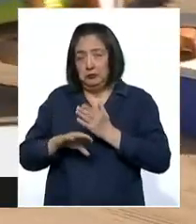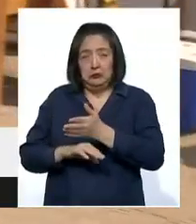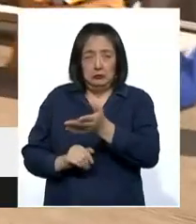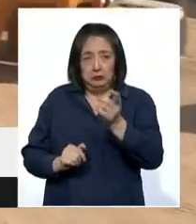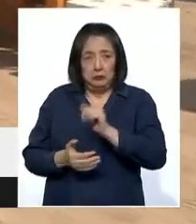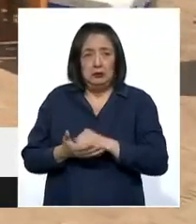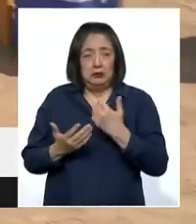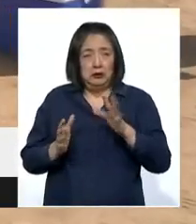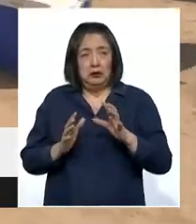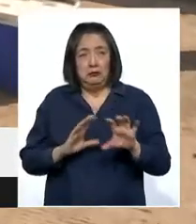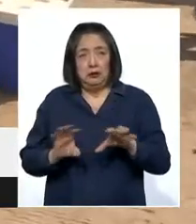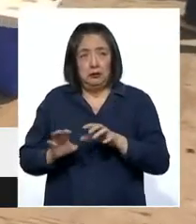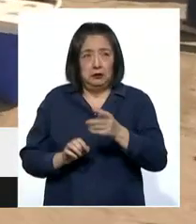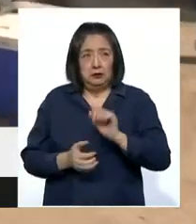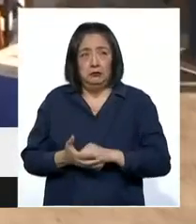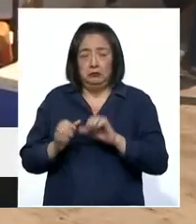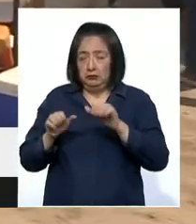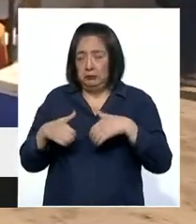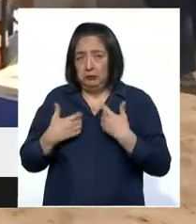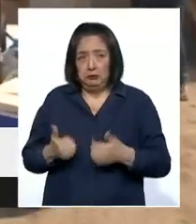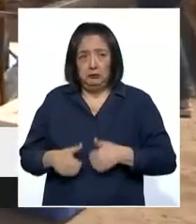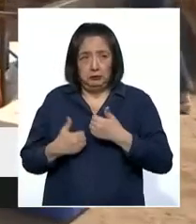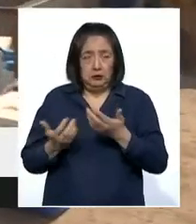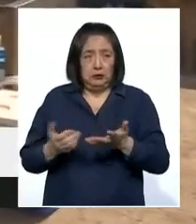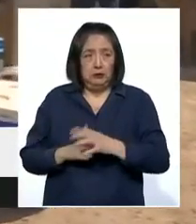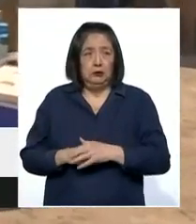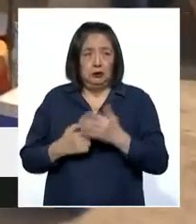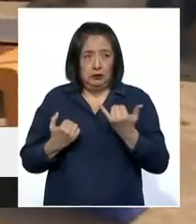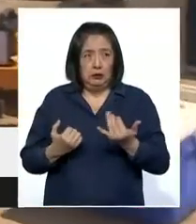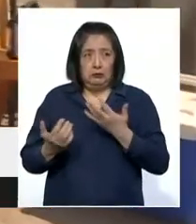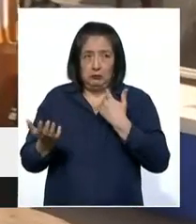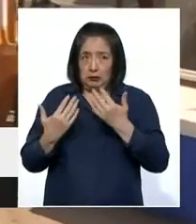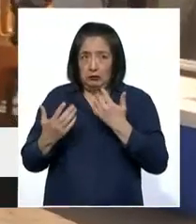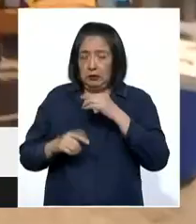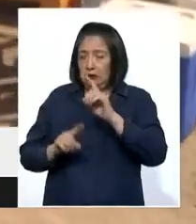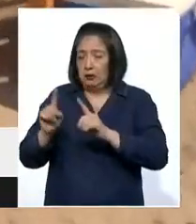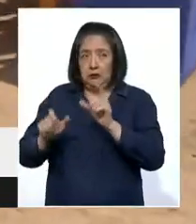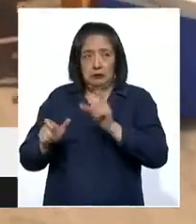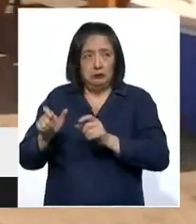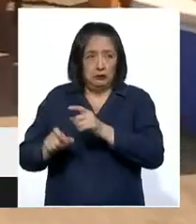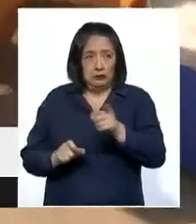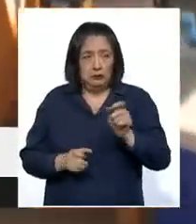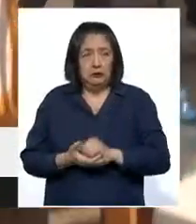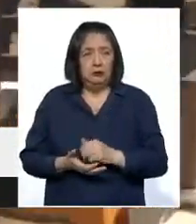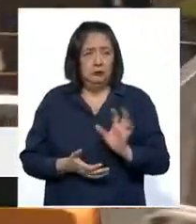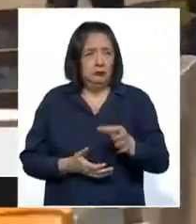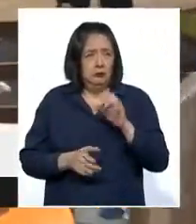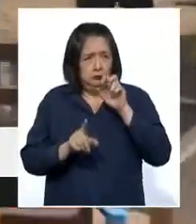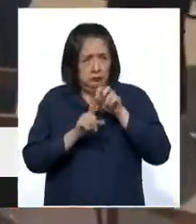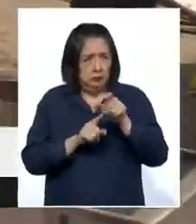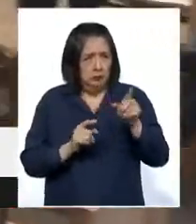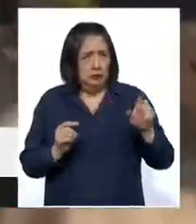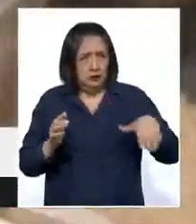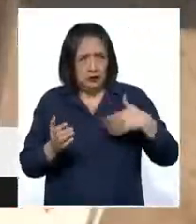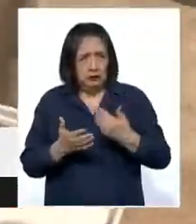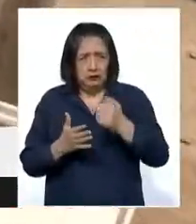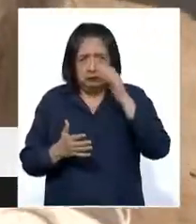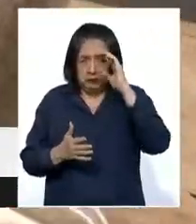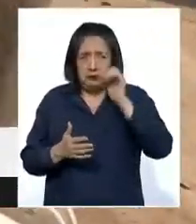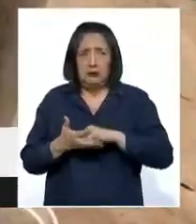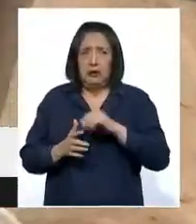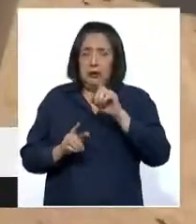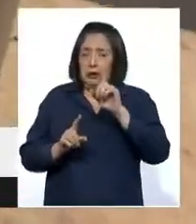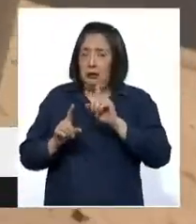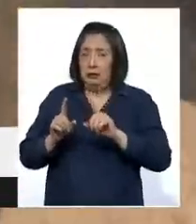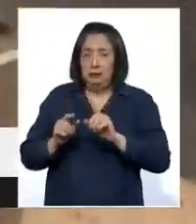machimbrado que habían ido Armando para poder vivir aquí vamos a conversar con algunos de ellos porque hemos visto que ha llegado la policía en